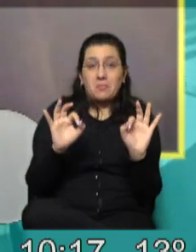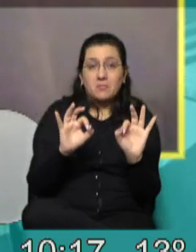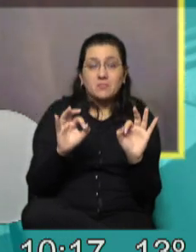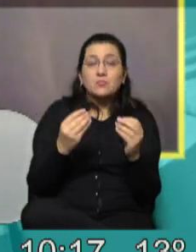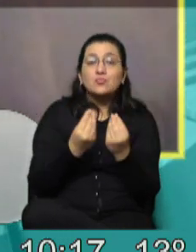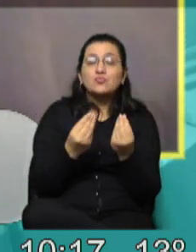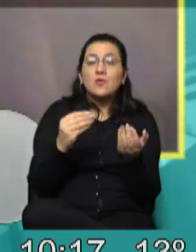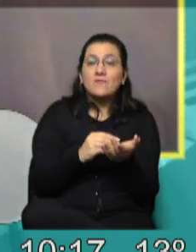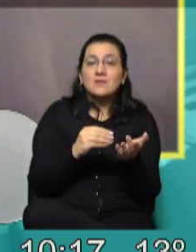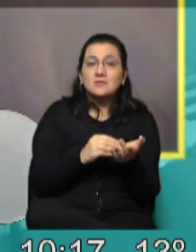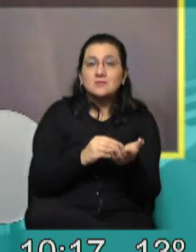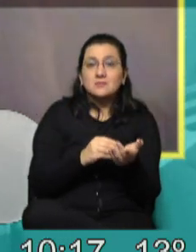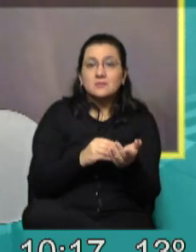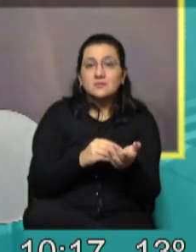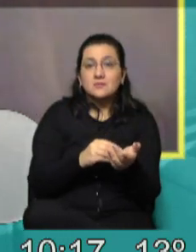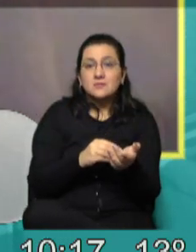muchas veces yo